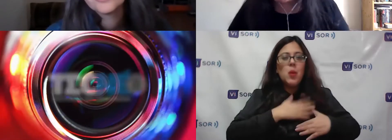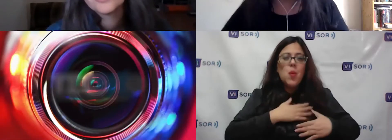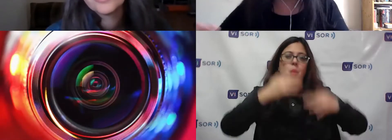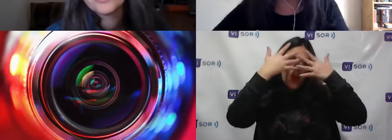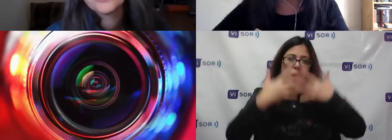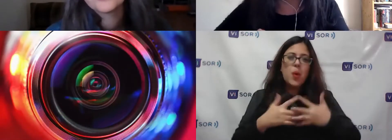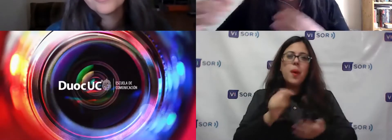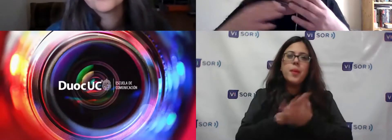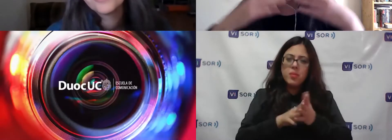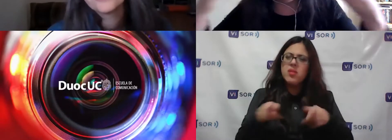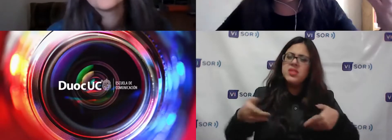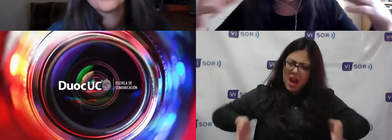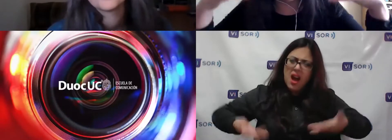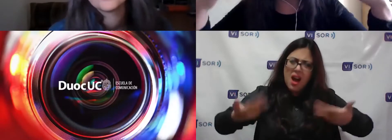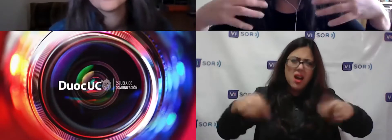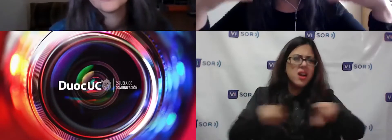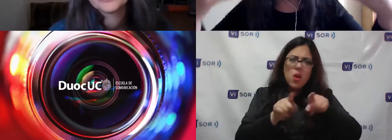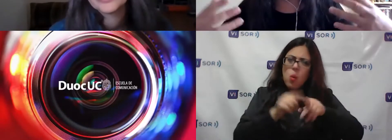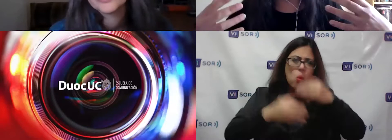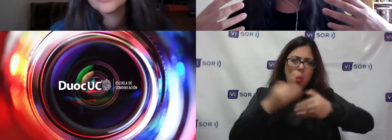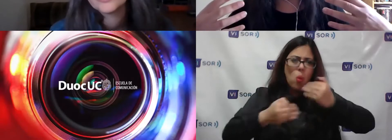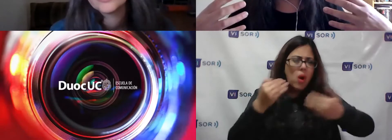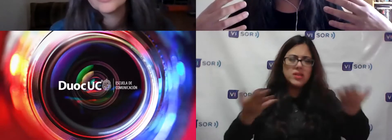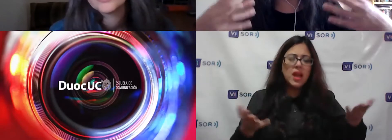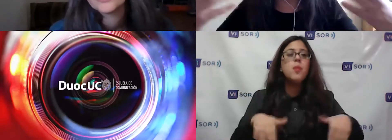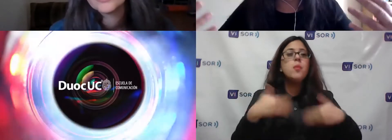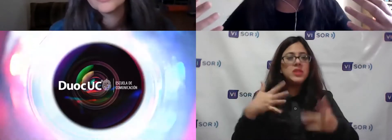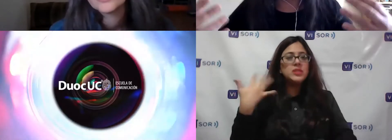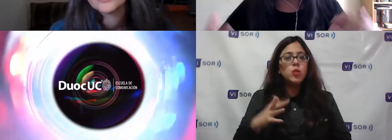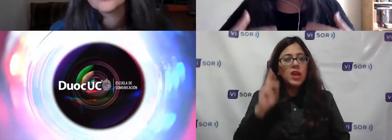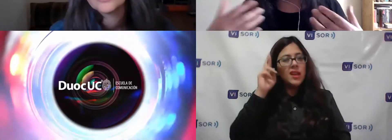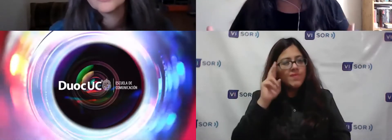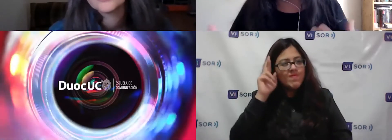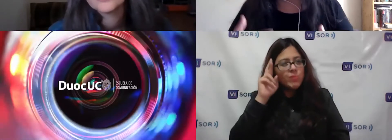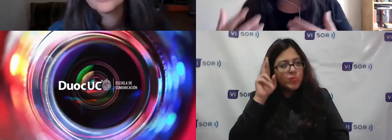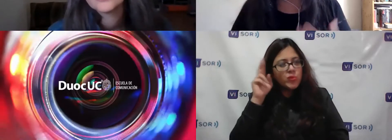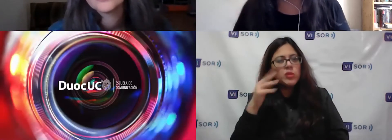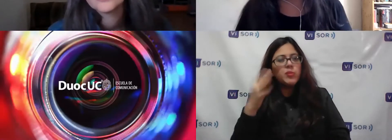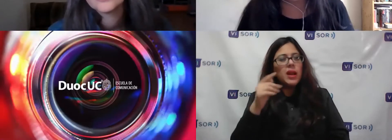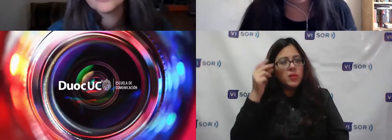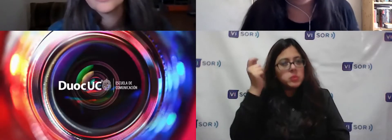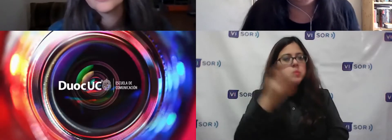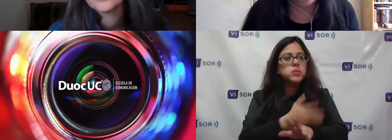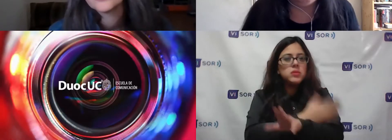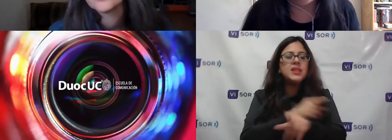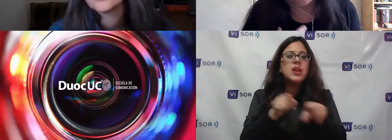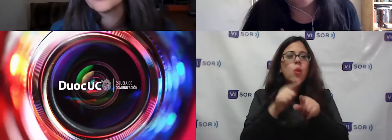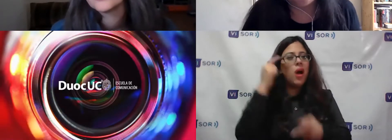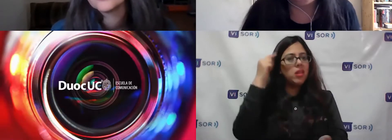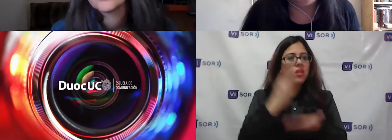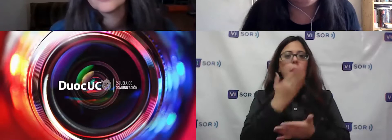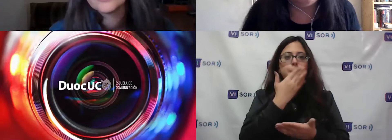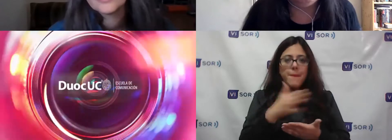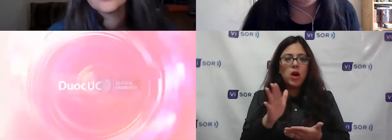y vamos a este camino largo no pues yo creo que importante reflexionar para prever y de alguna manera con eso tomar las mejores decisiones que está la